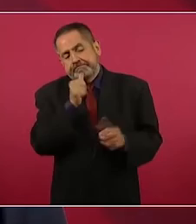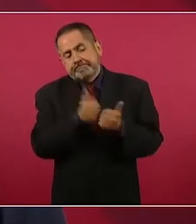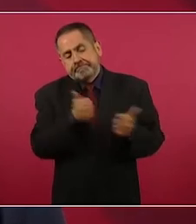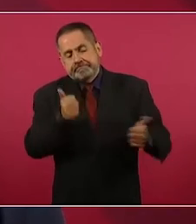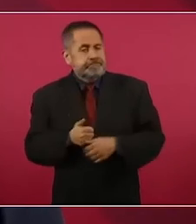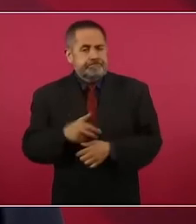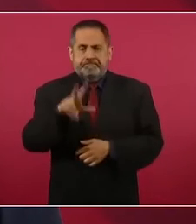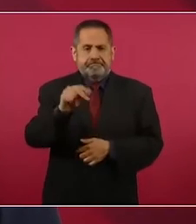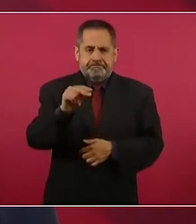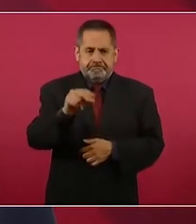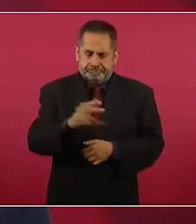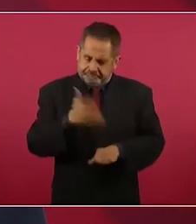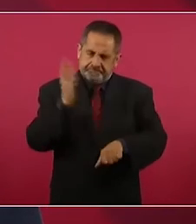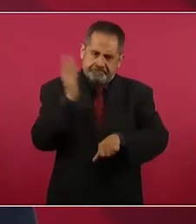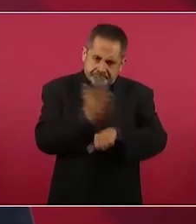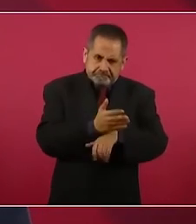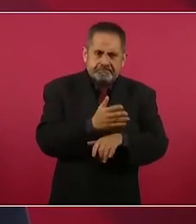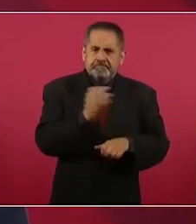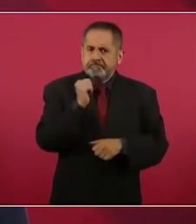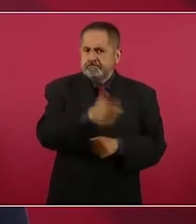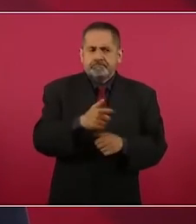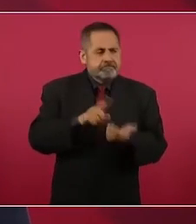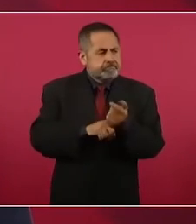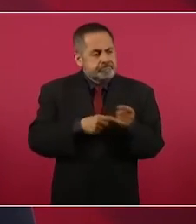Se tiene que